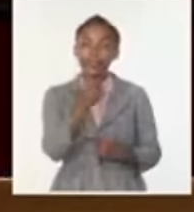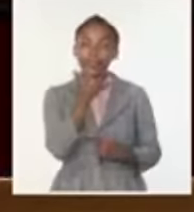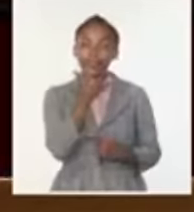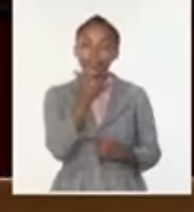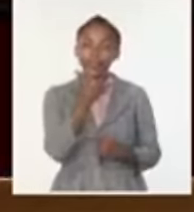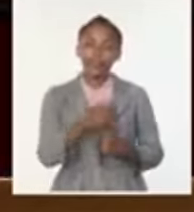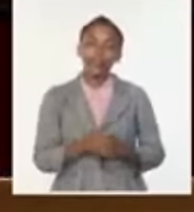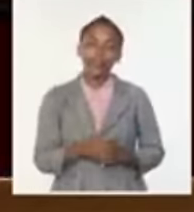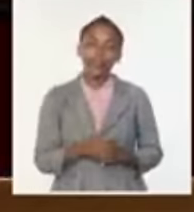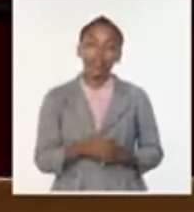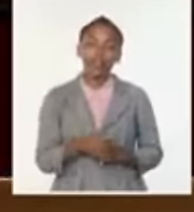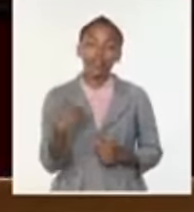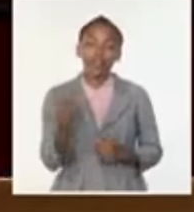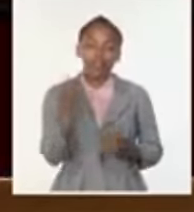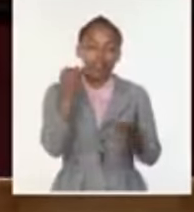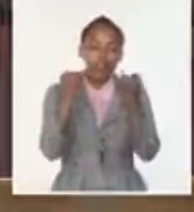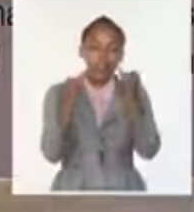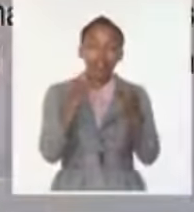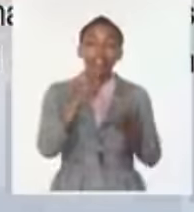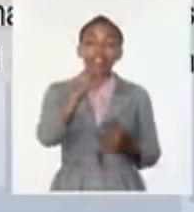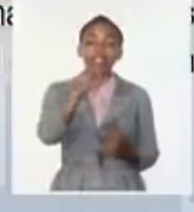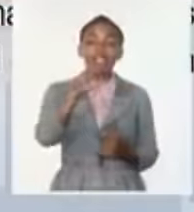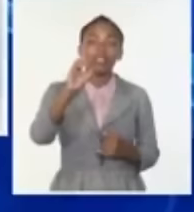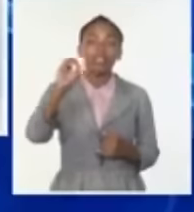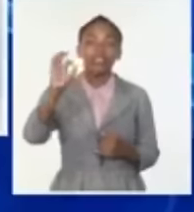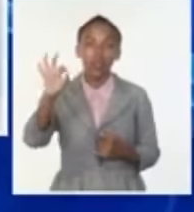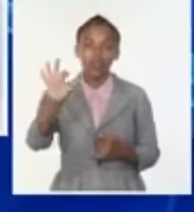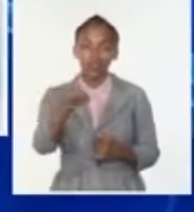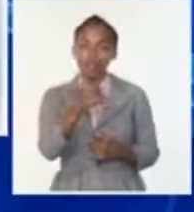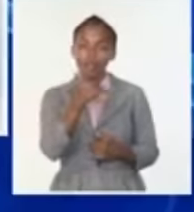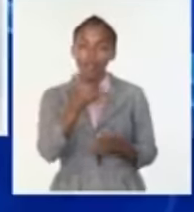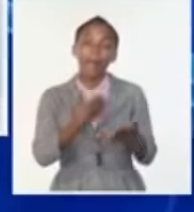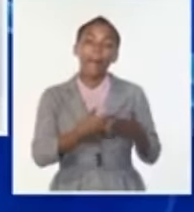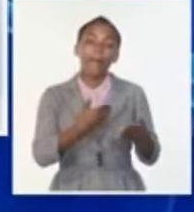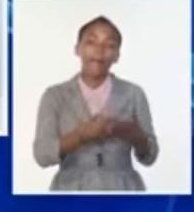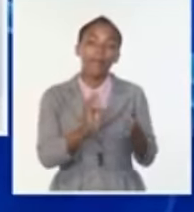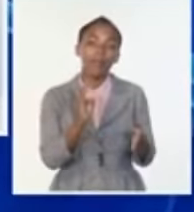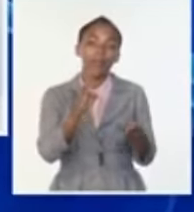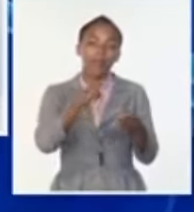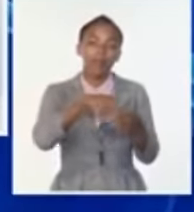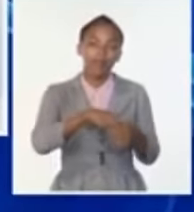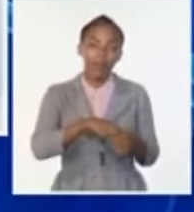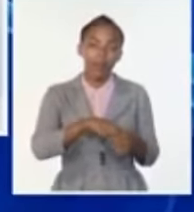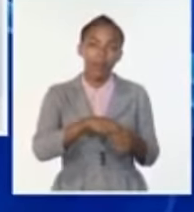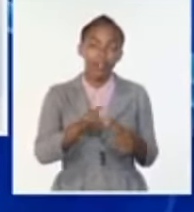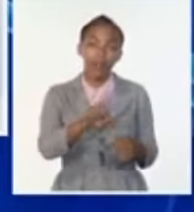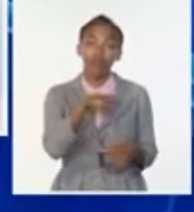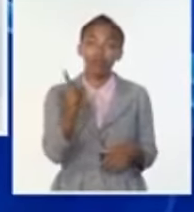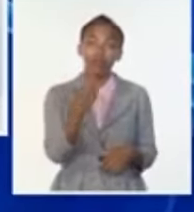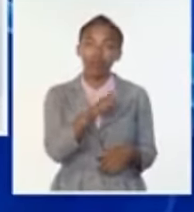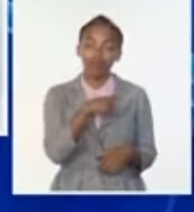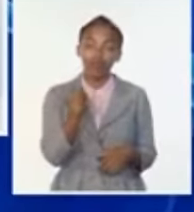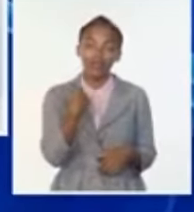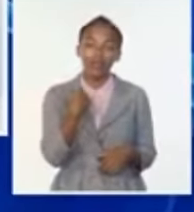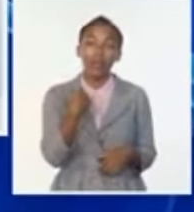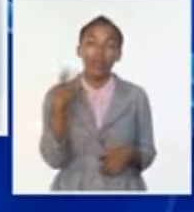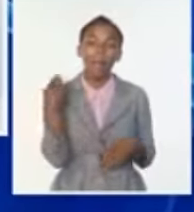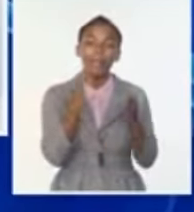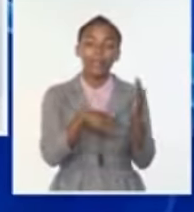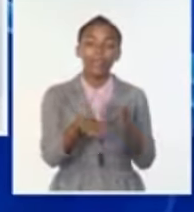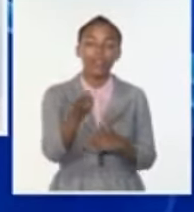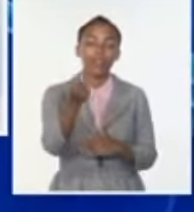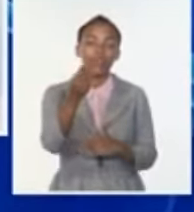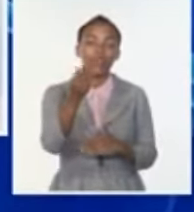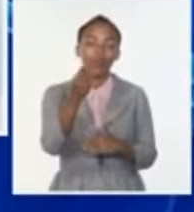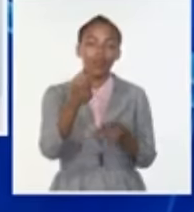identificadas 608 MIPYMES que se declaran en pérdida. Desde el Ministerio de Economía, desde el Ministerio de